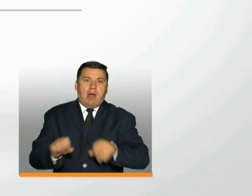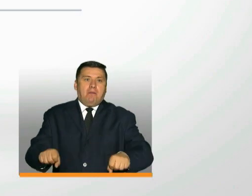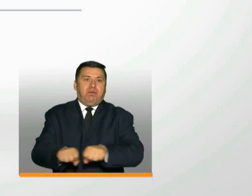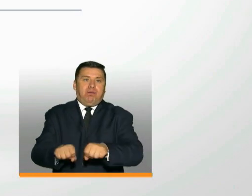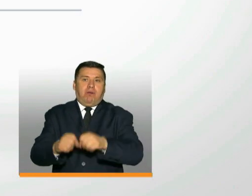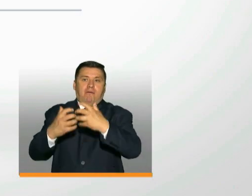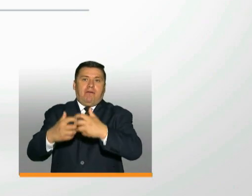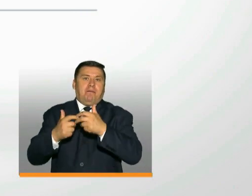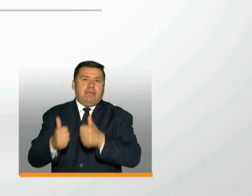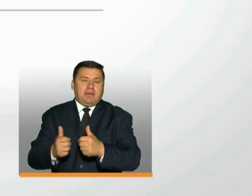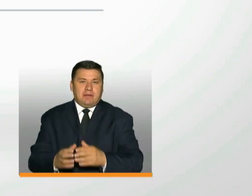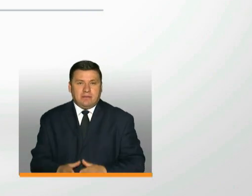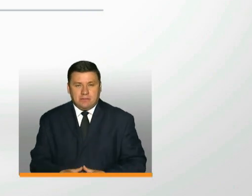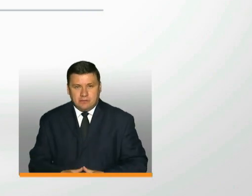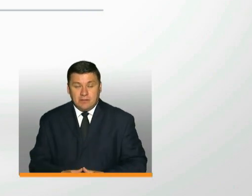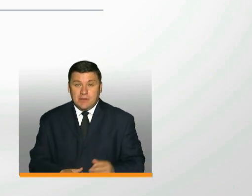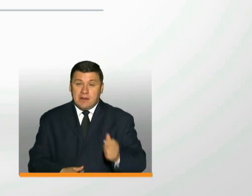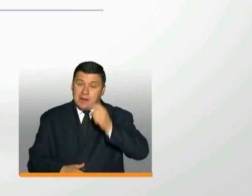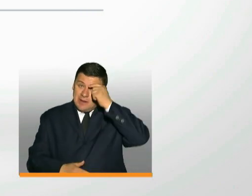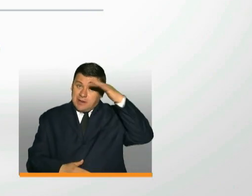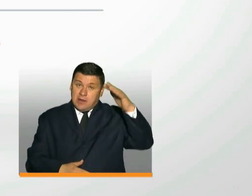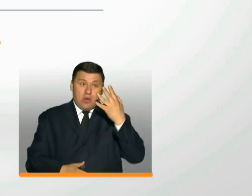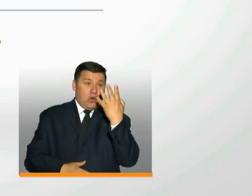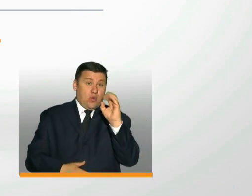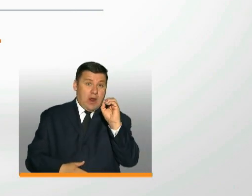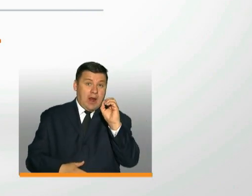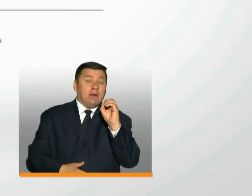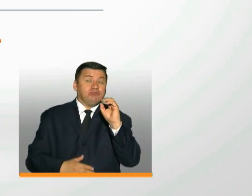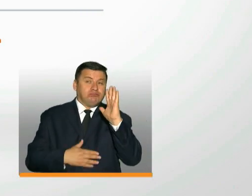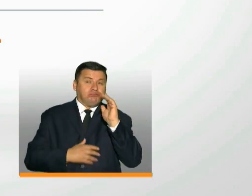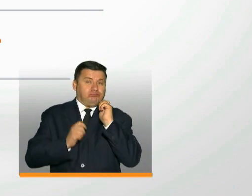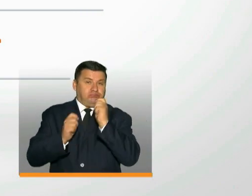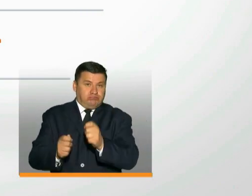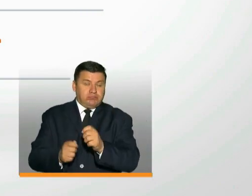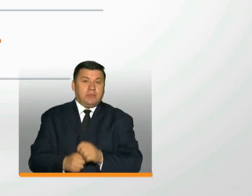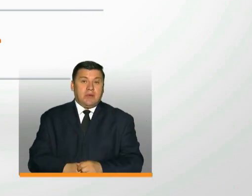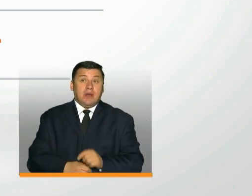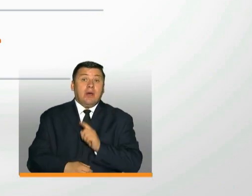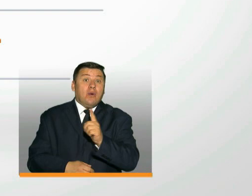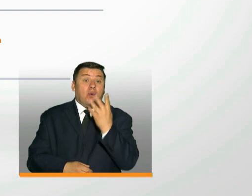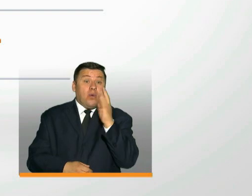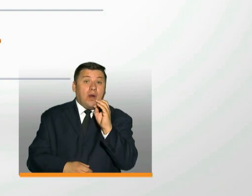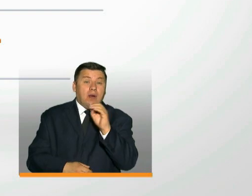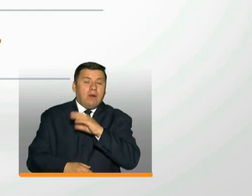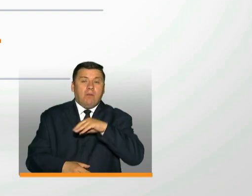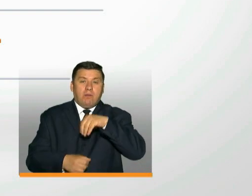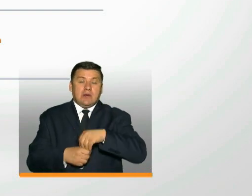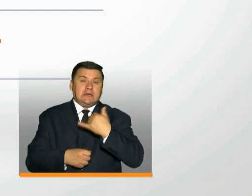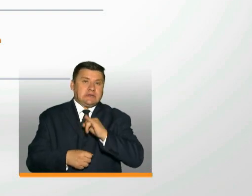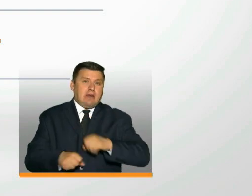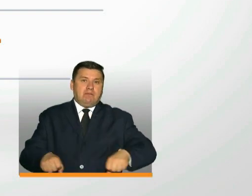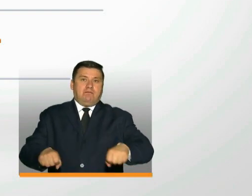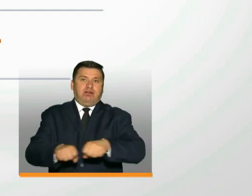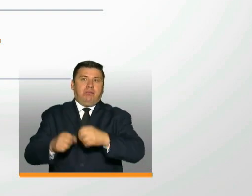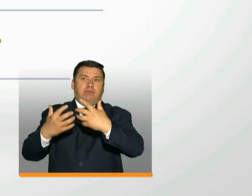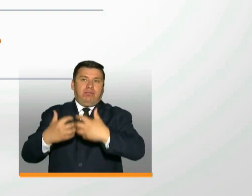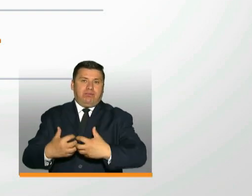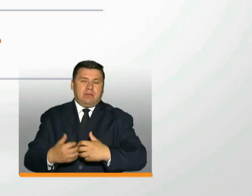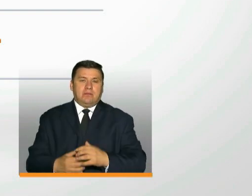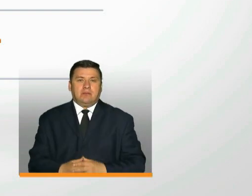instalados. En Cartagena, 40 ventiladores han sido asignados, de los cuales 40 han sido